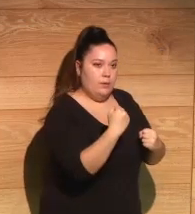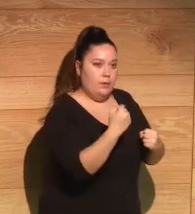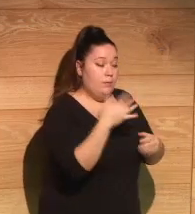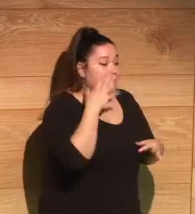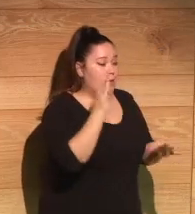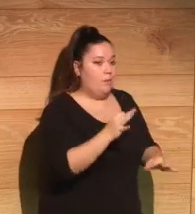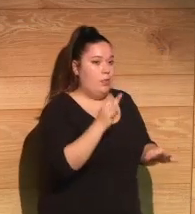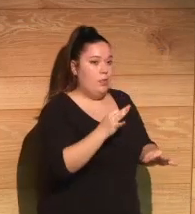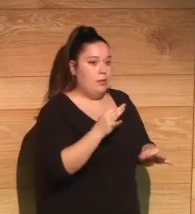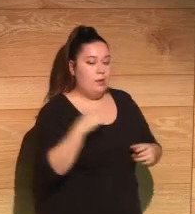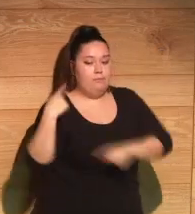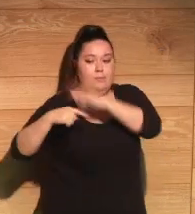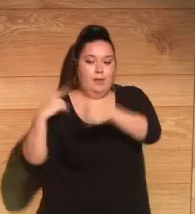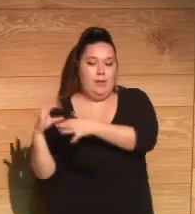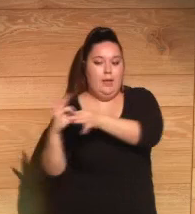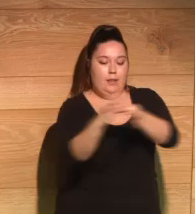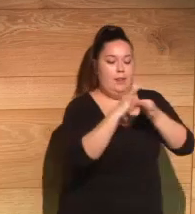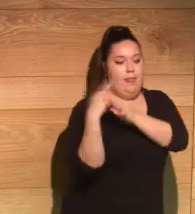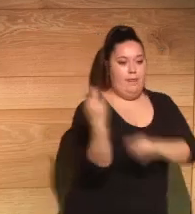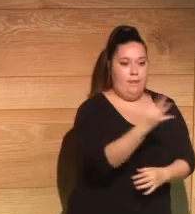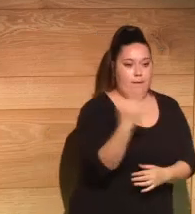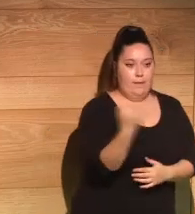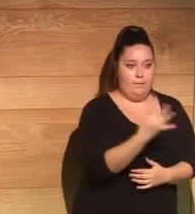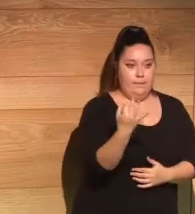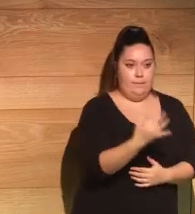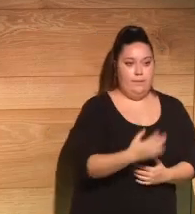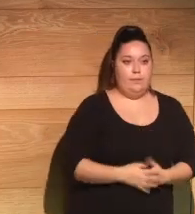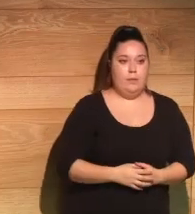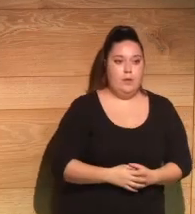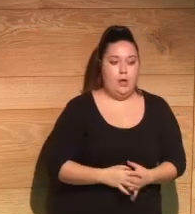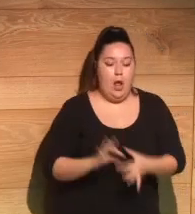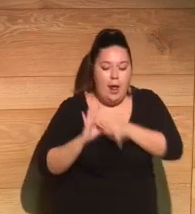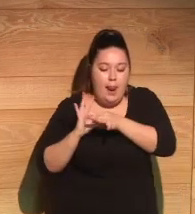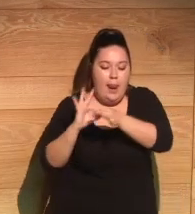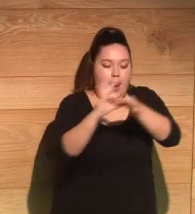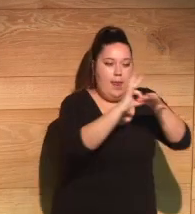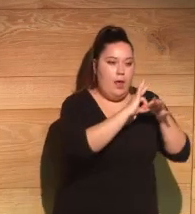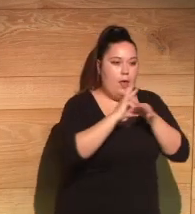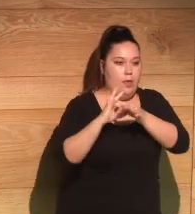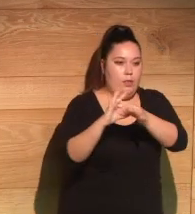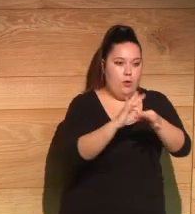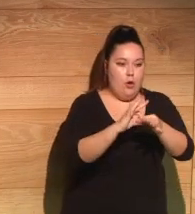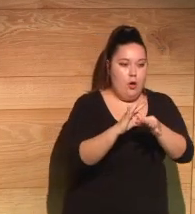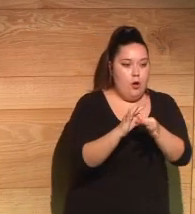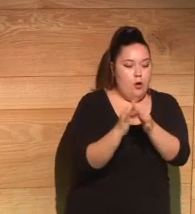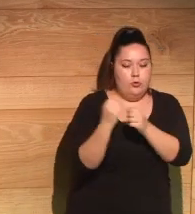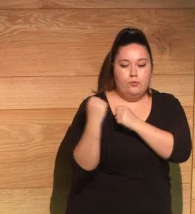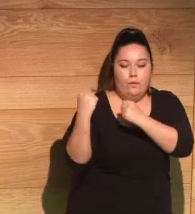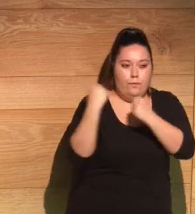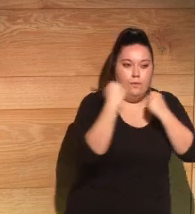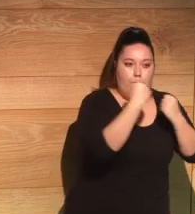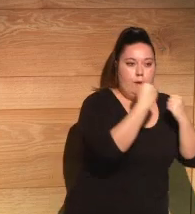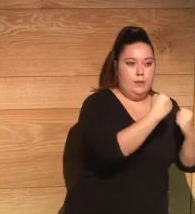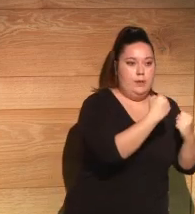que ser intergeneracionales, los lazos, digamos, de simultaneidad de